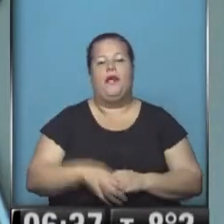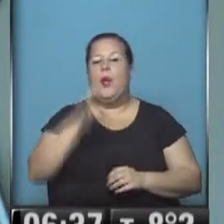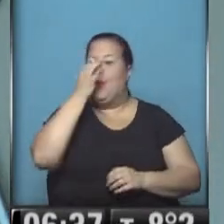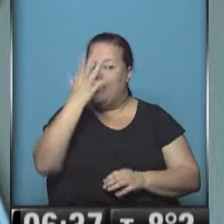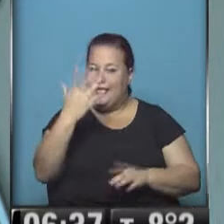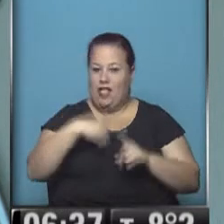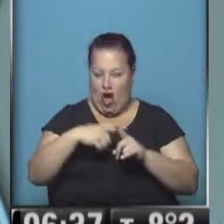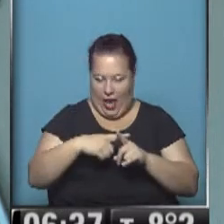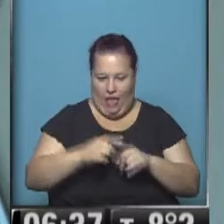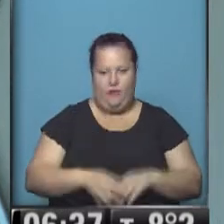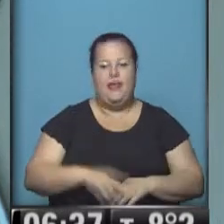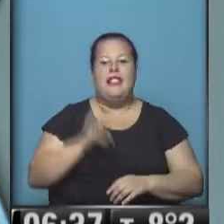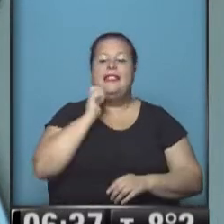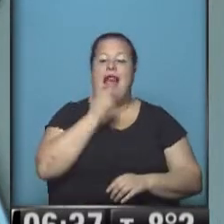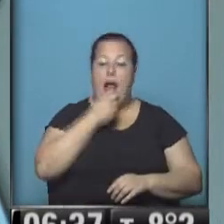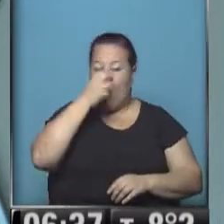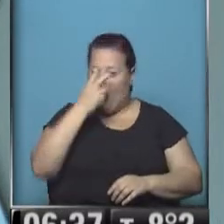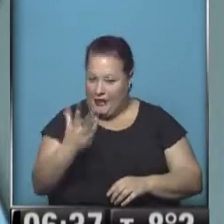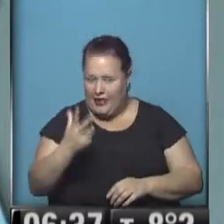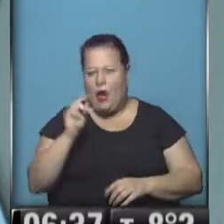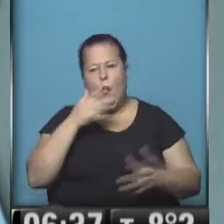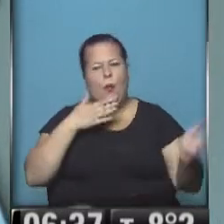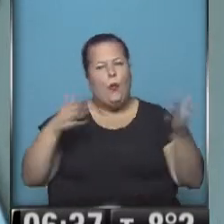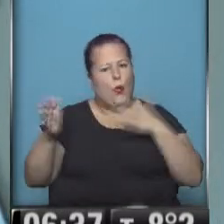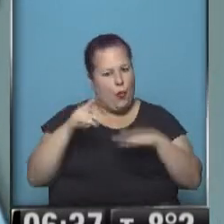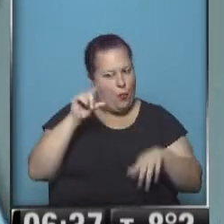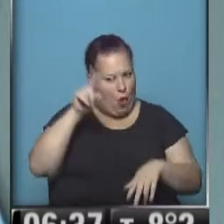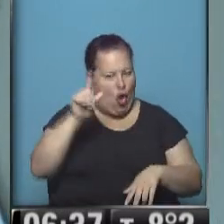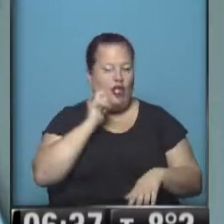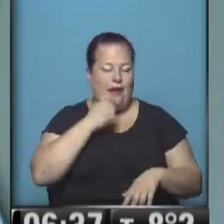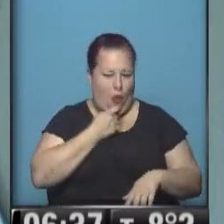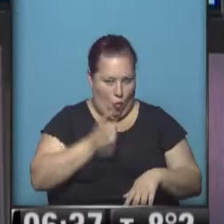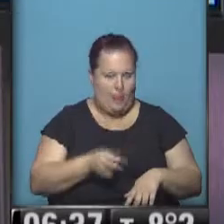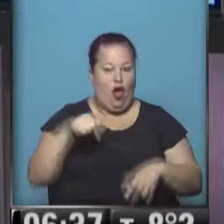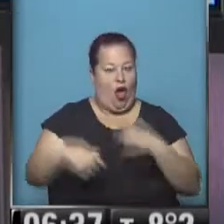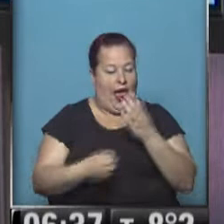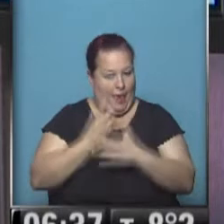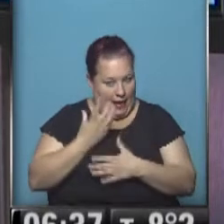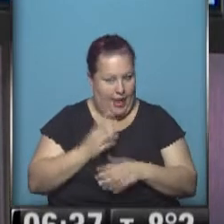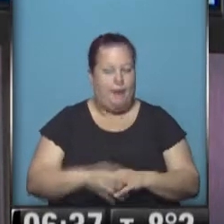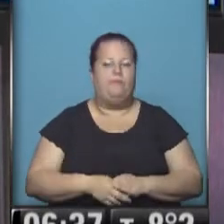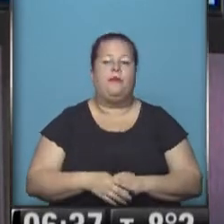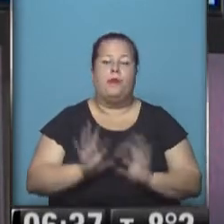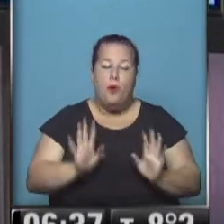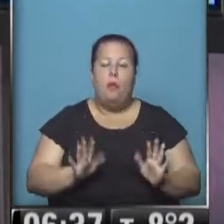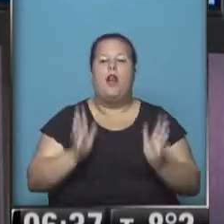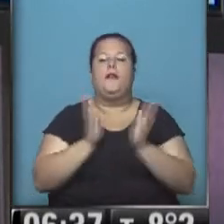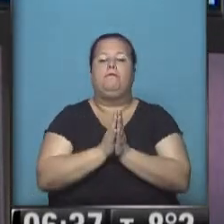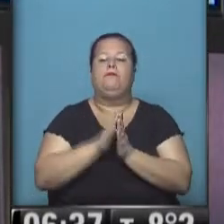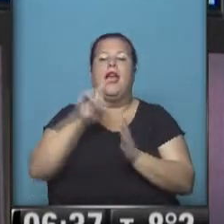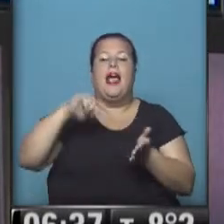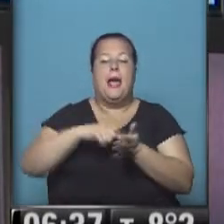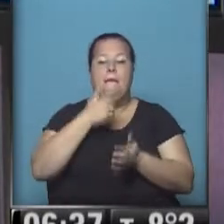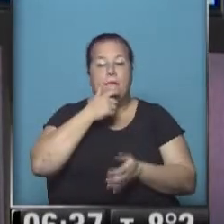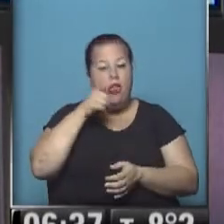25 san luis 23 poquito viento tienen los de san luís esta mañana bueno queridísimos amigos en la